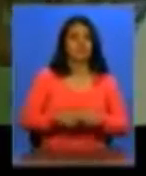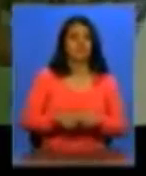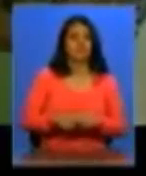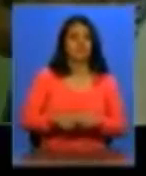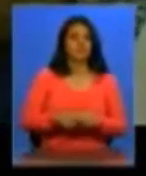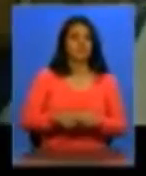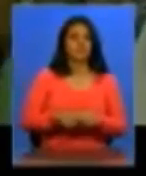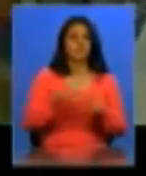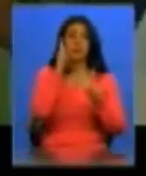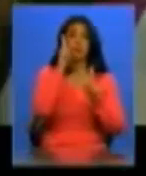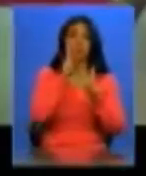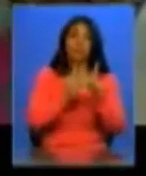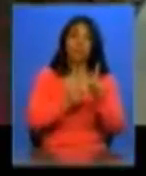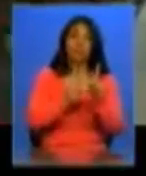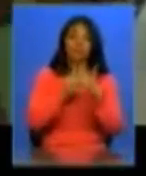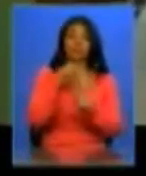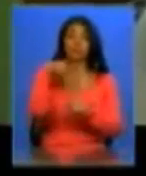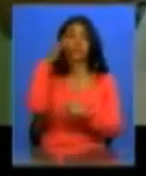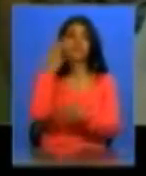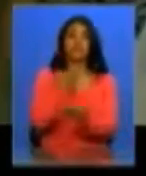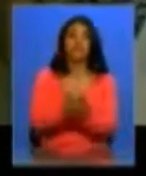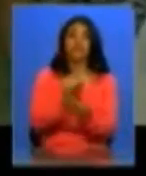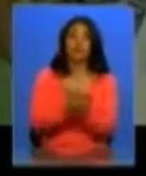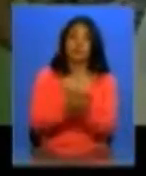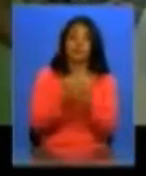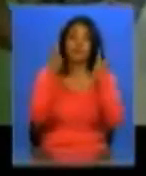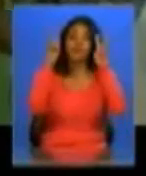puntos especialmente en economía, que es lo que